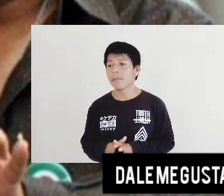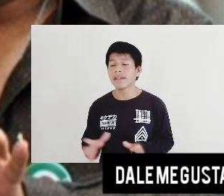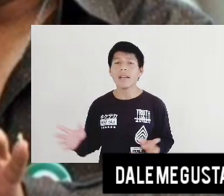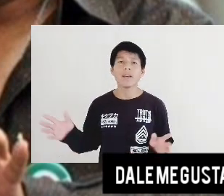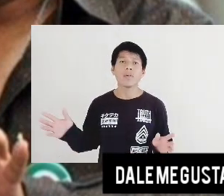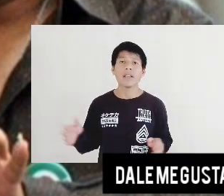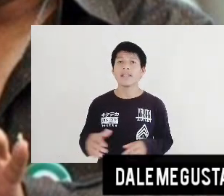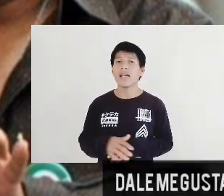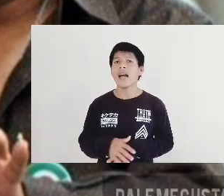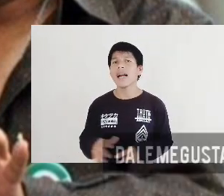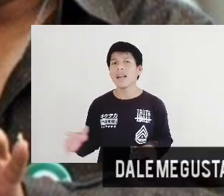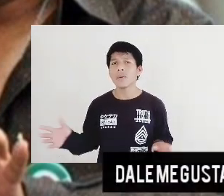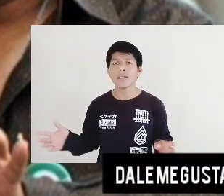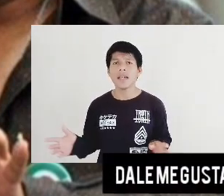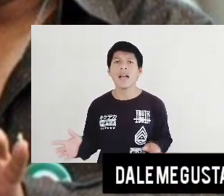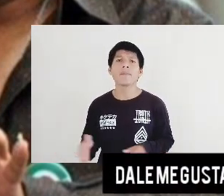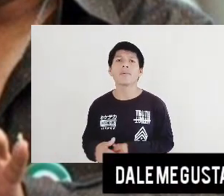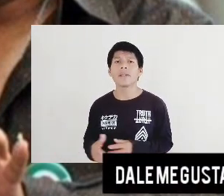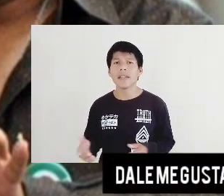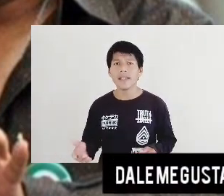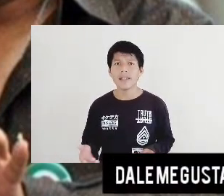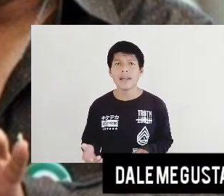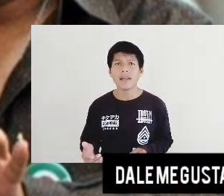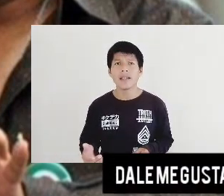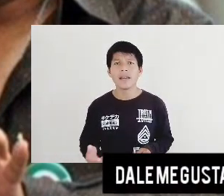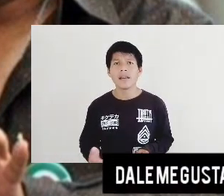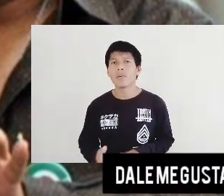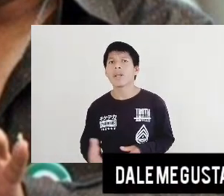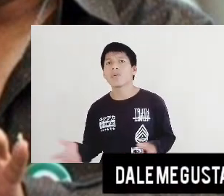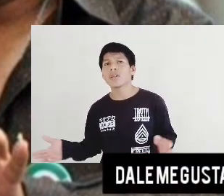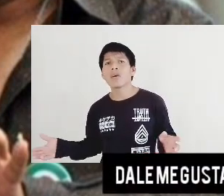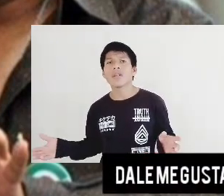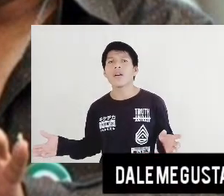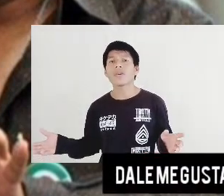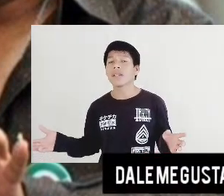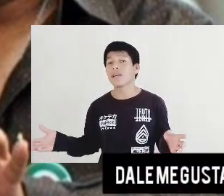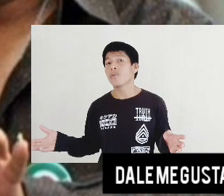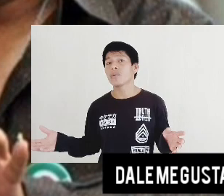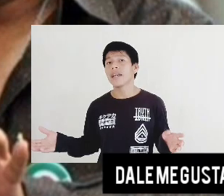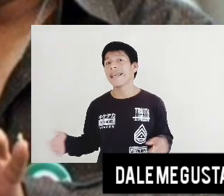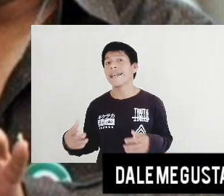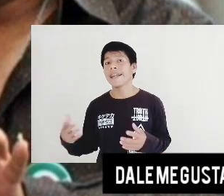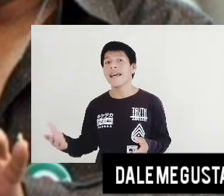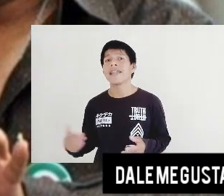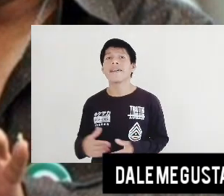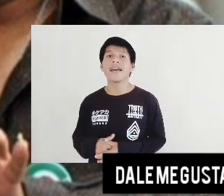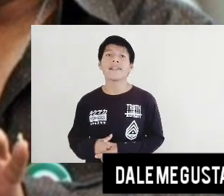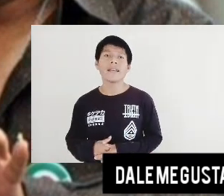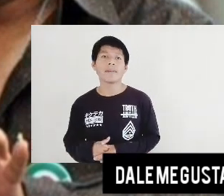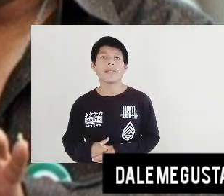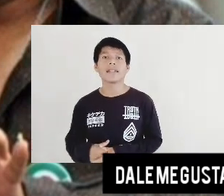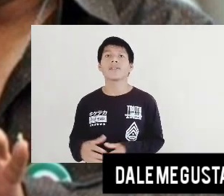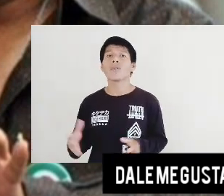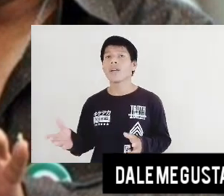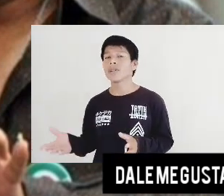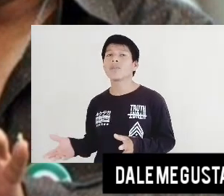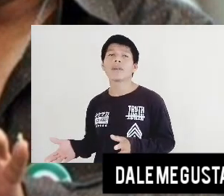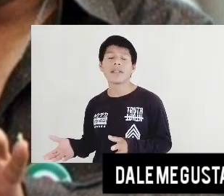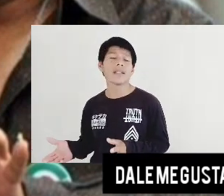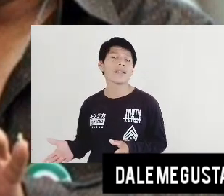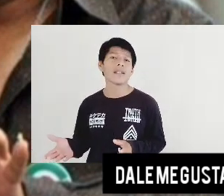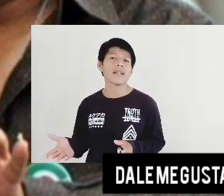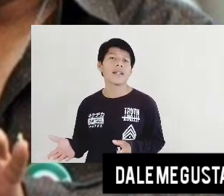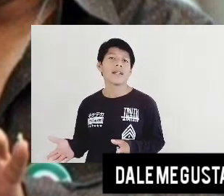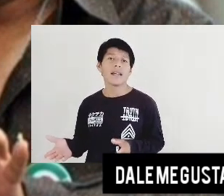pueden inventarme lo que sea, hagan lo que sea, a mí no me interesa, porque no tengo nada que ocultar, el que nada debe nada teme. Y eso es lo que ha hecho